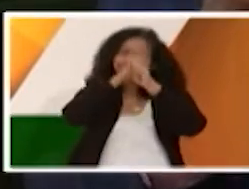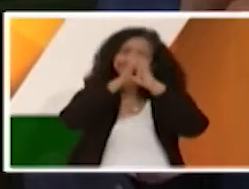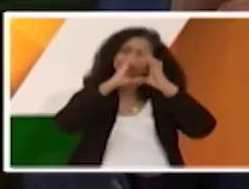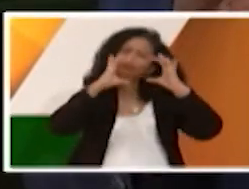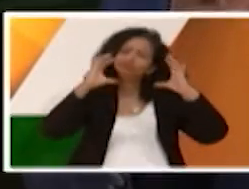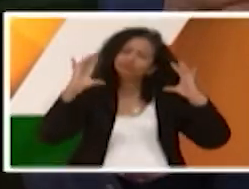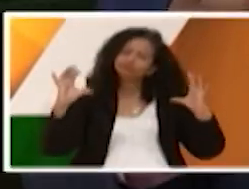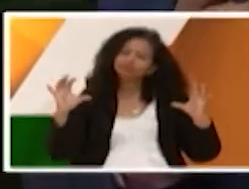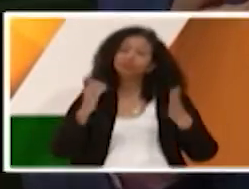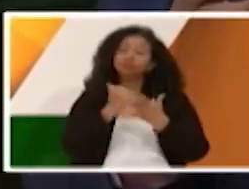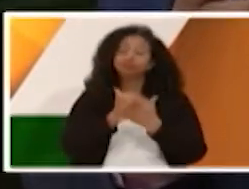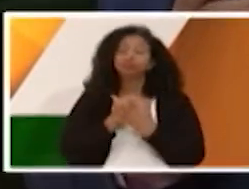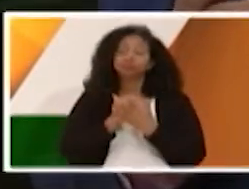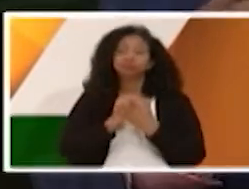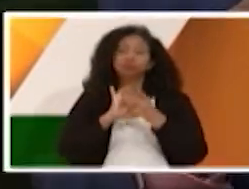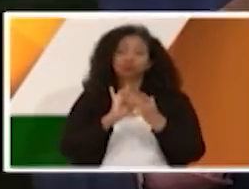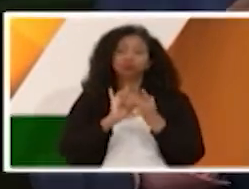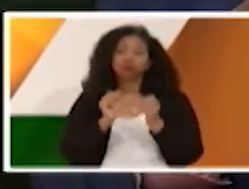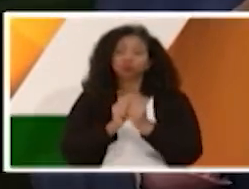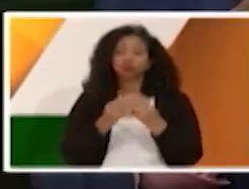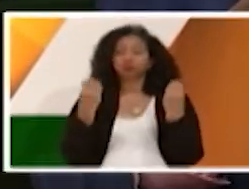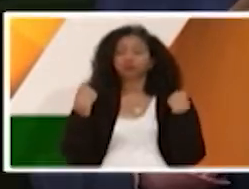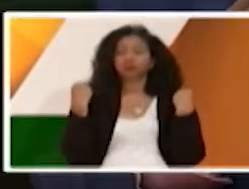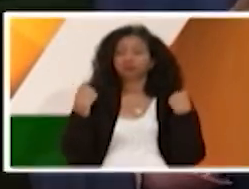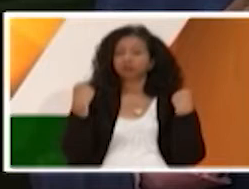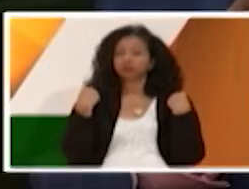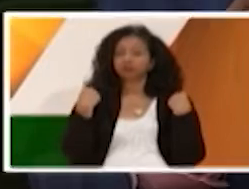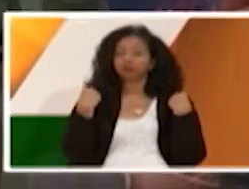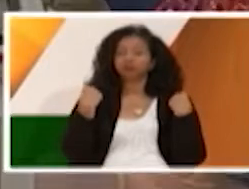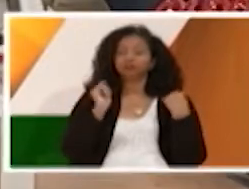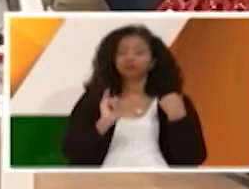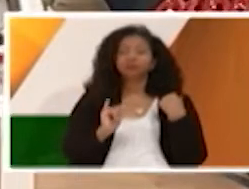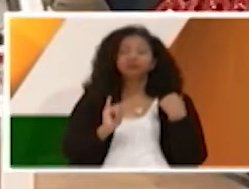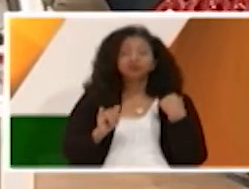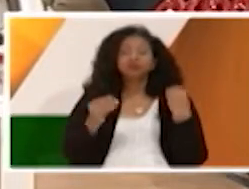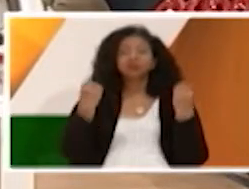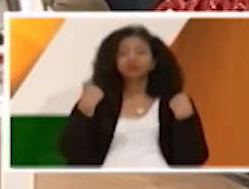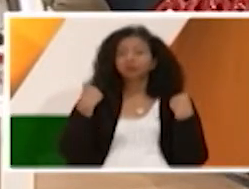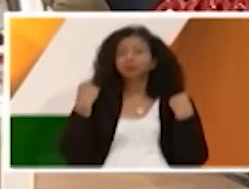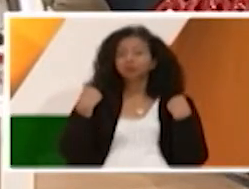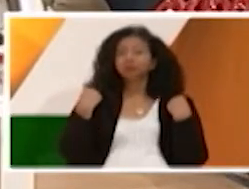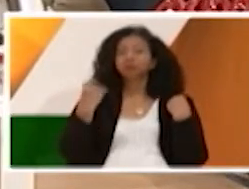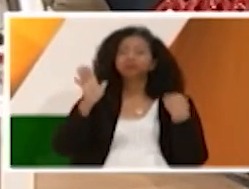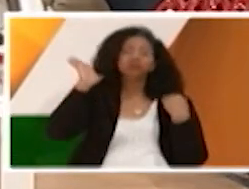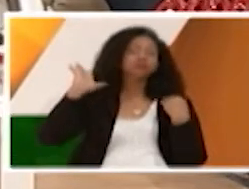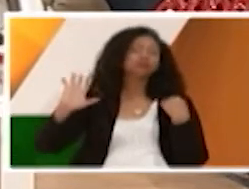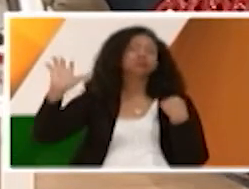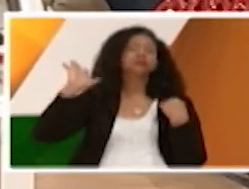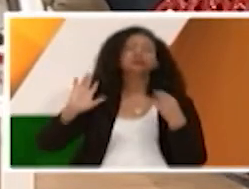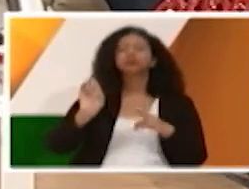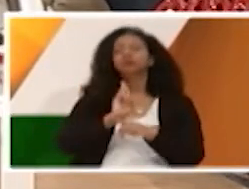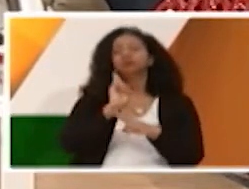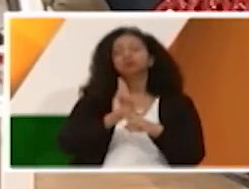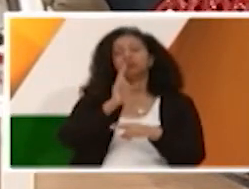la herramienta llamada deporte. Y digo la herramienta llamada deporte porque esa herramienta en los tiempos antiguos se utilizó como para